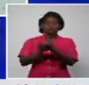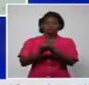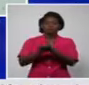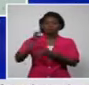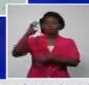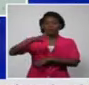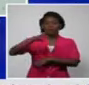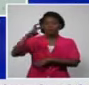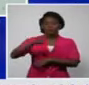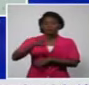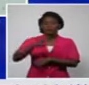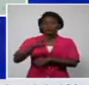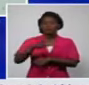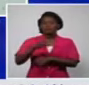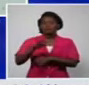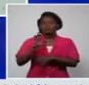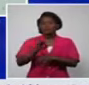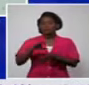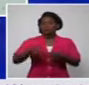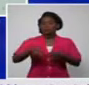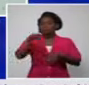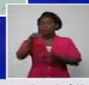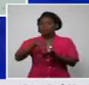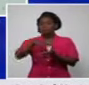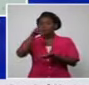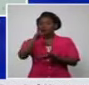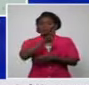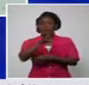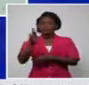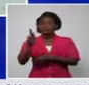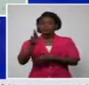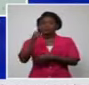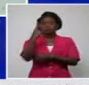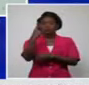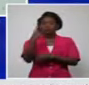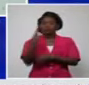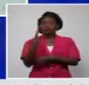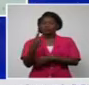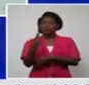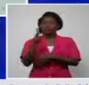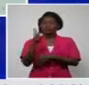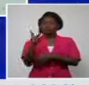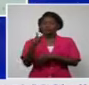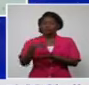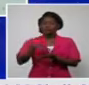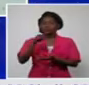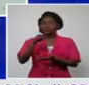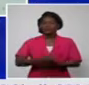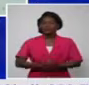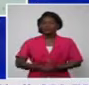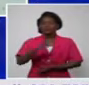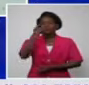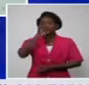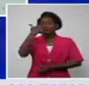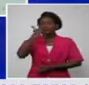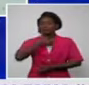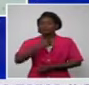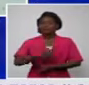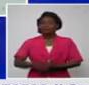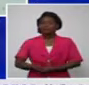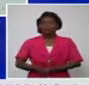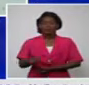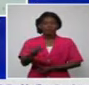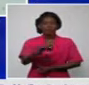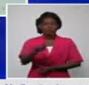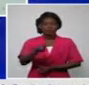del Este con 1 cada uno, y Plaza de la Revolución con 2. Ciego de Ávila, igual que ocurre desde hace varios